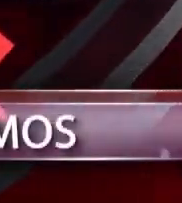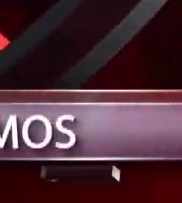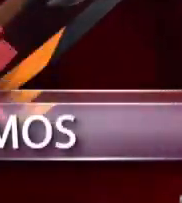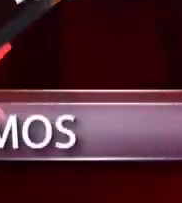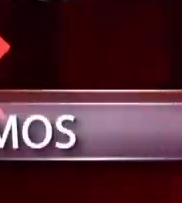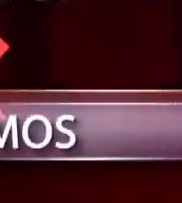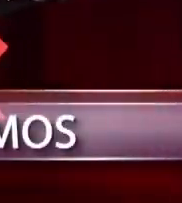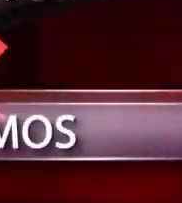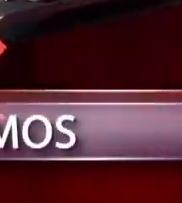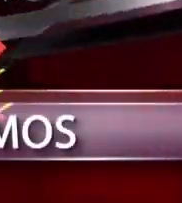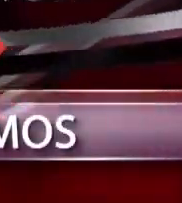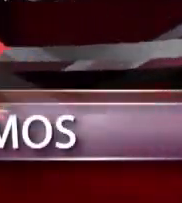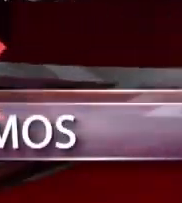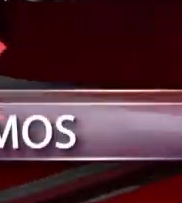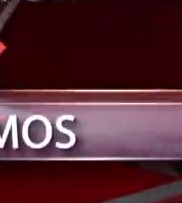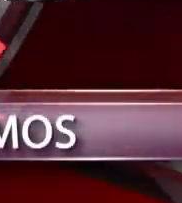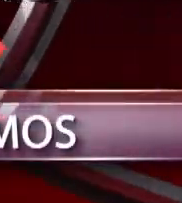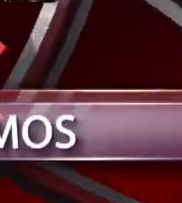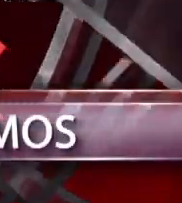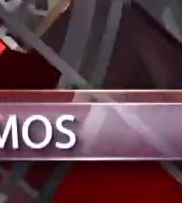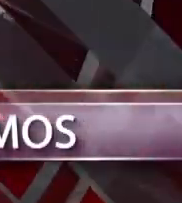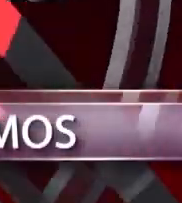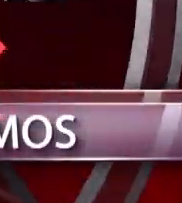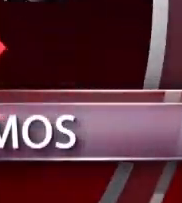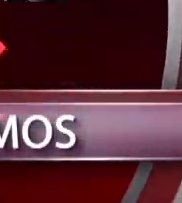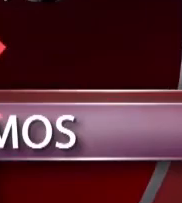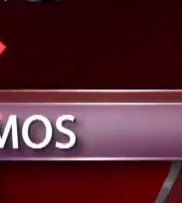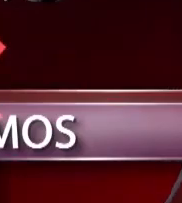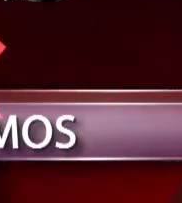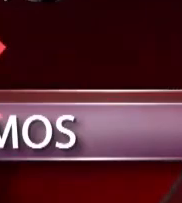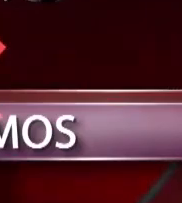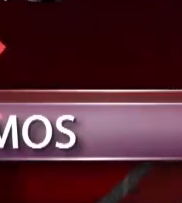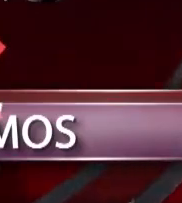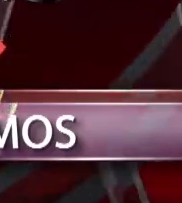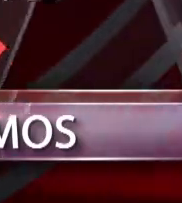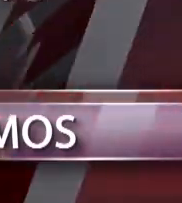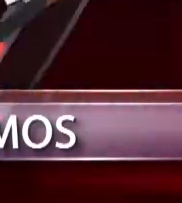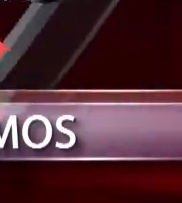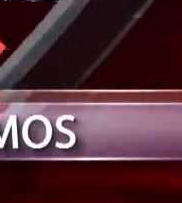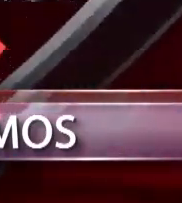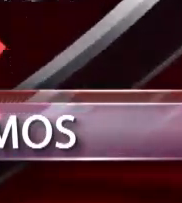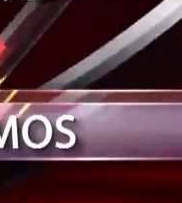estamos con tvn noticias de visión se trató luego de una siguiente pausa